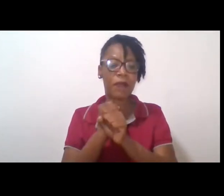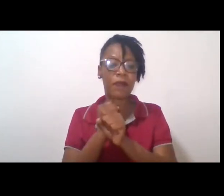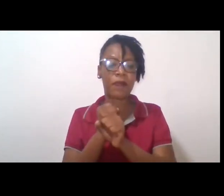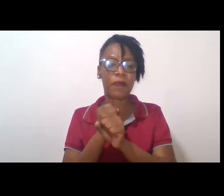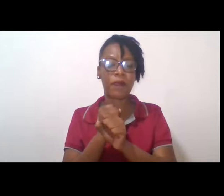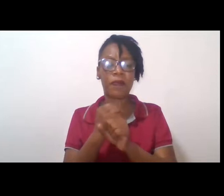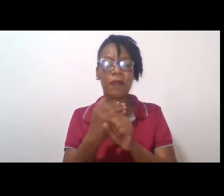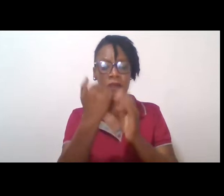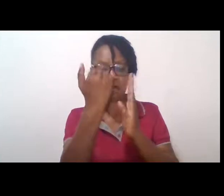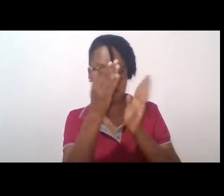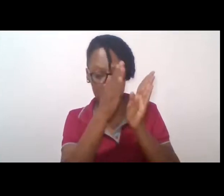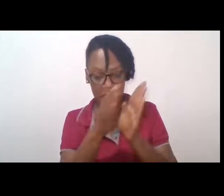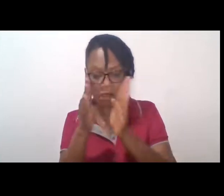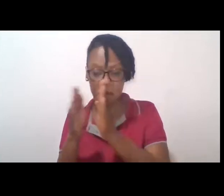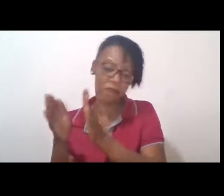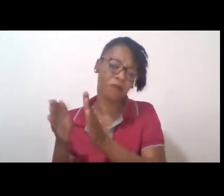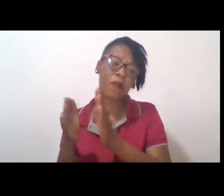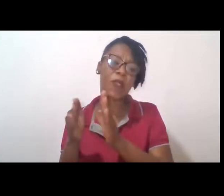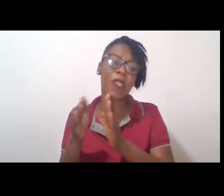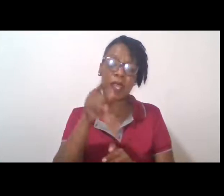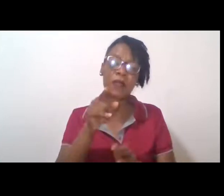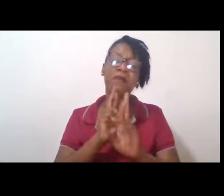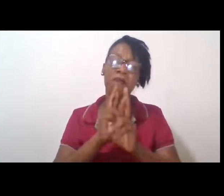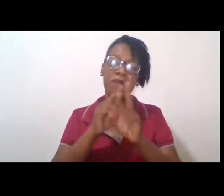agendado, ¿verdad? Y eso va también a dar resultados